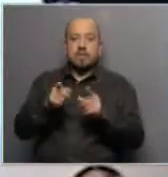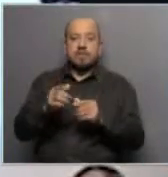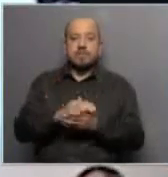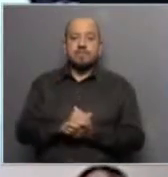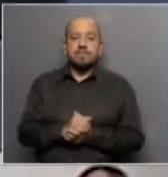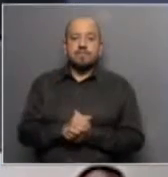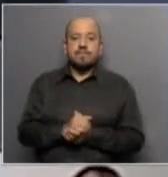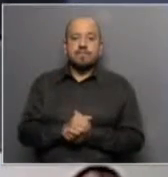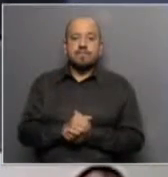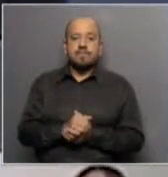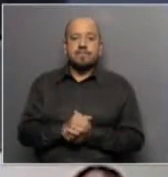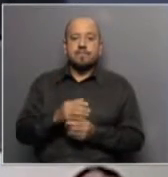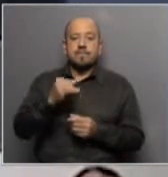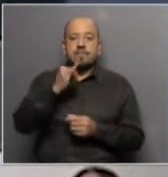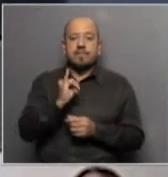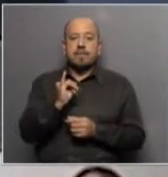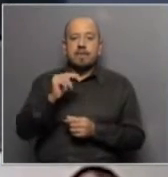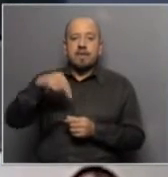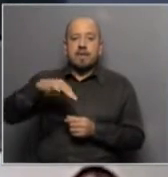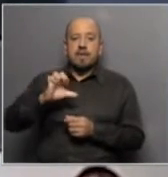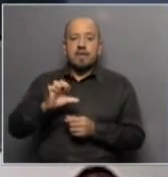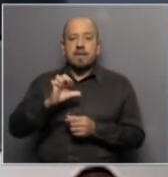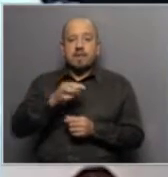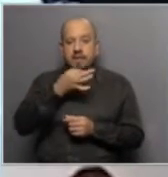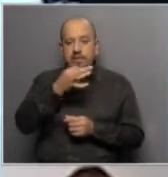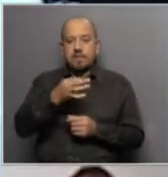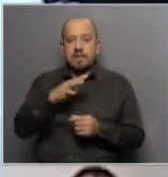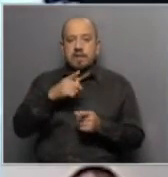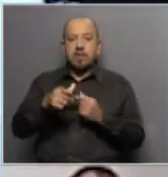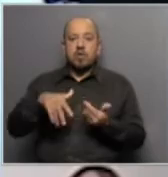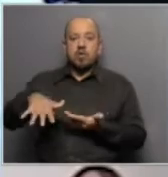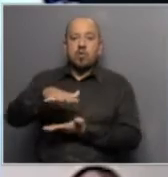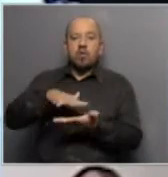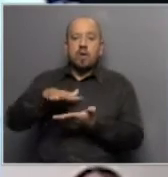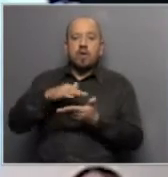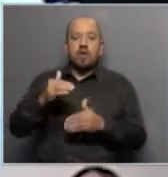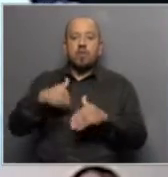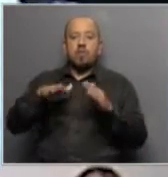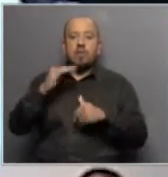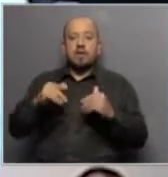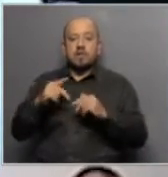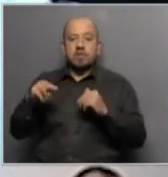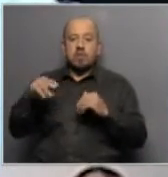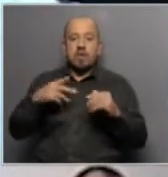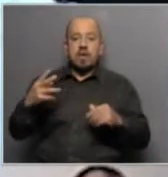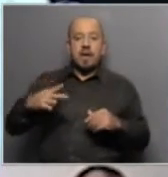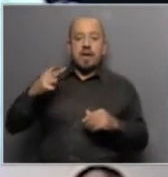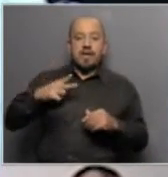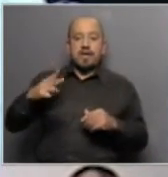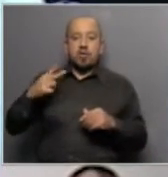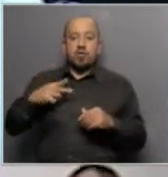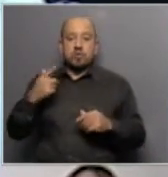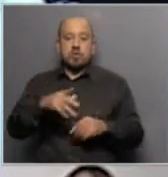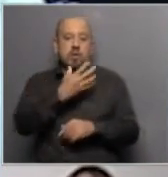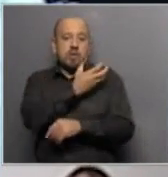Un último estudio del INE decía de que cada vez los barrios son más homogéneos, que hay cada vez más barrios de ricos y barrios de pobres y que